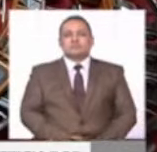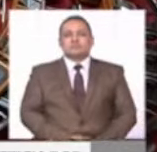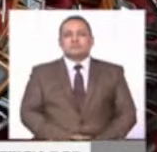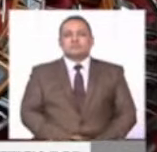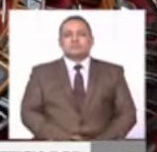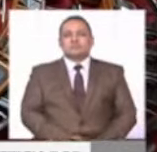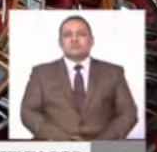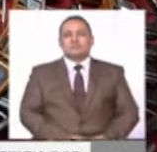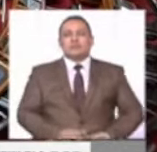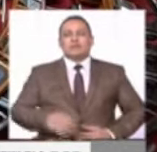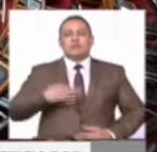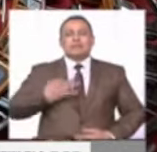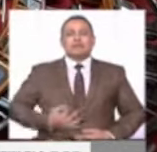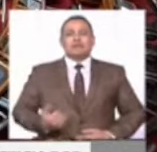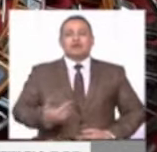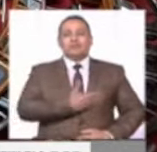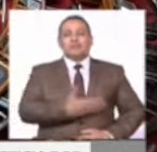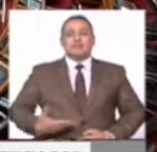n